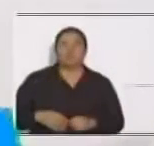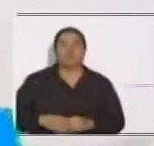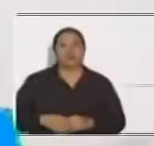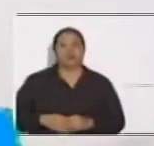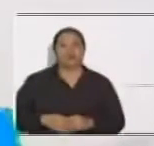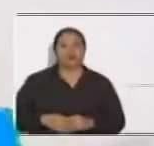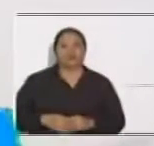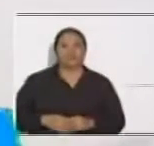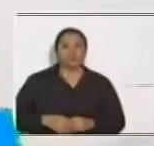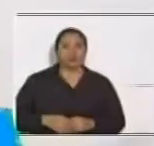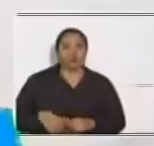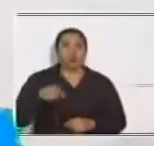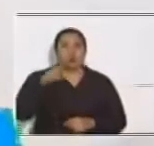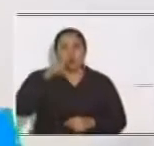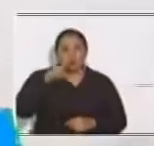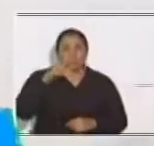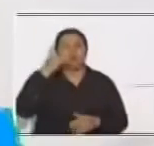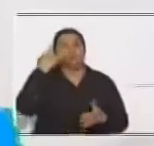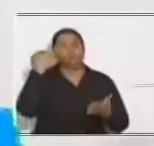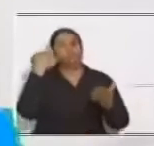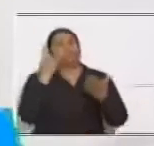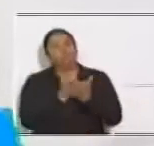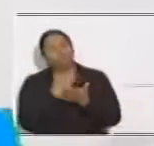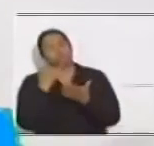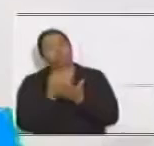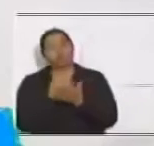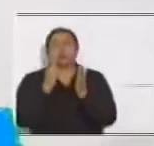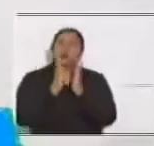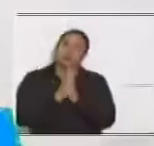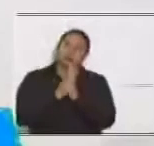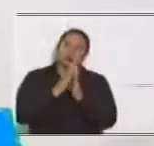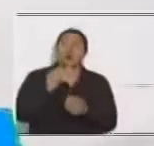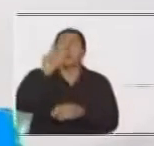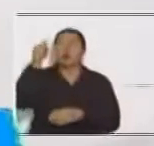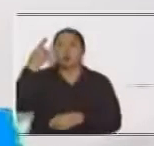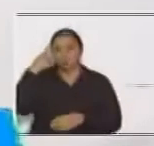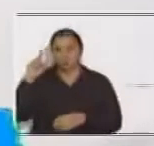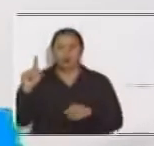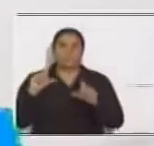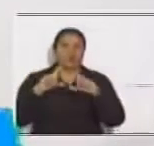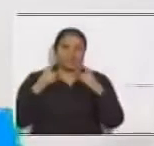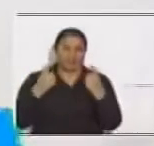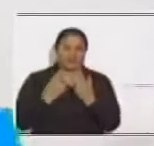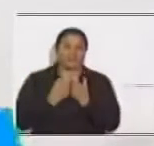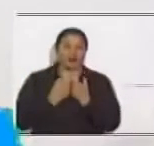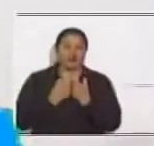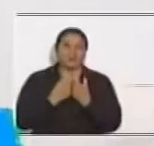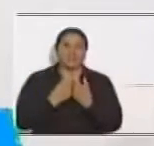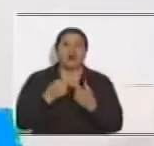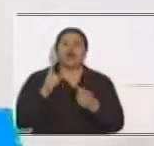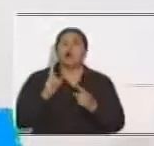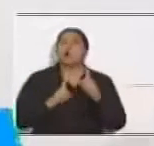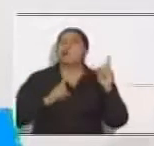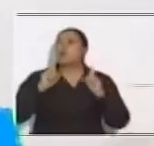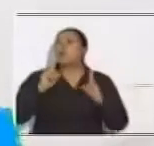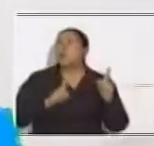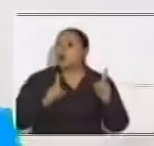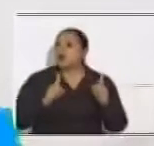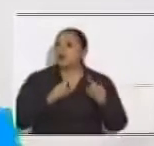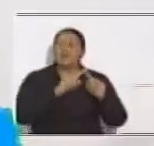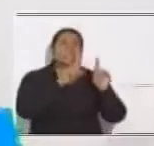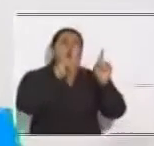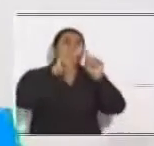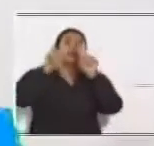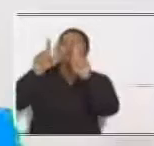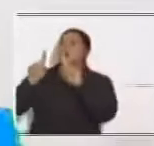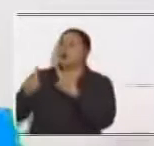Me van a investigar, por favor, para el próximo día de clases, los tipos de triángulos que conozcan,